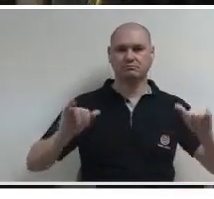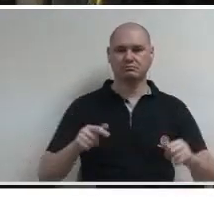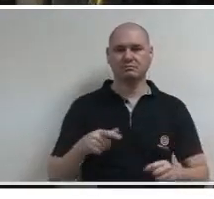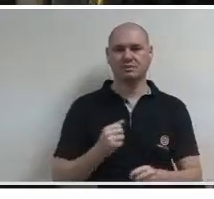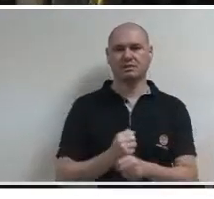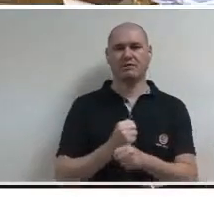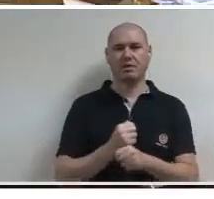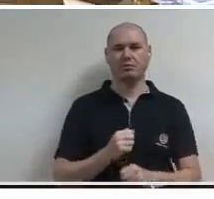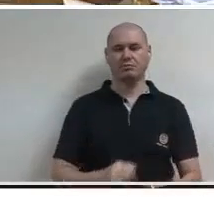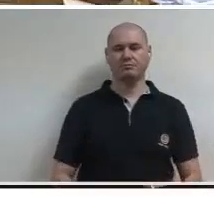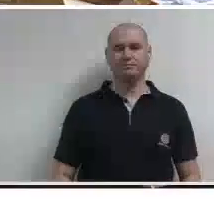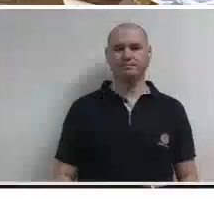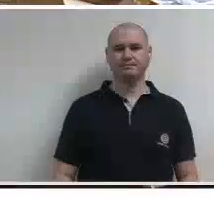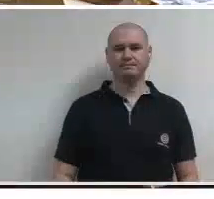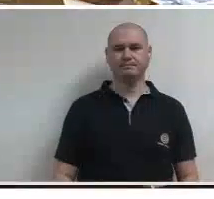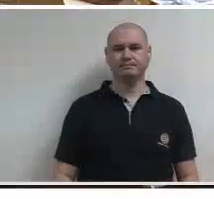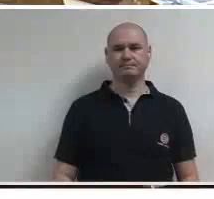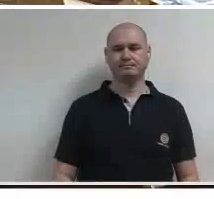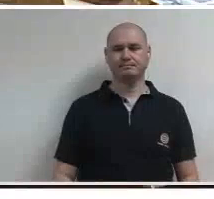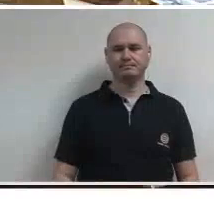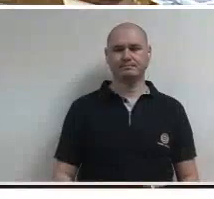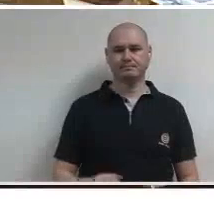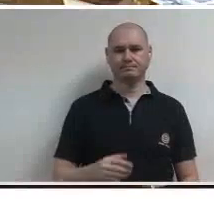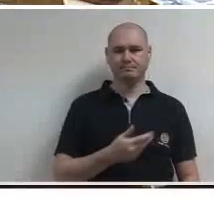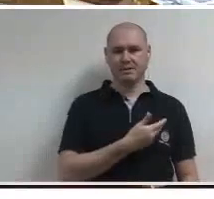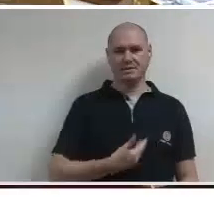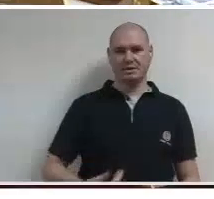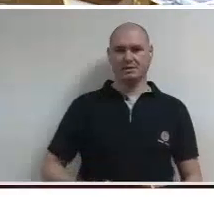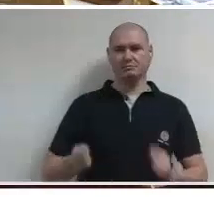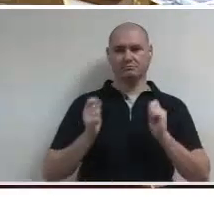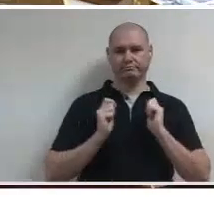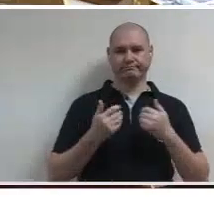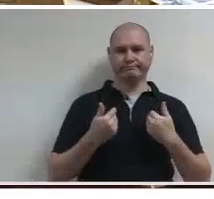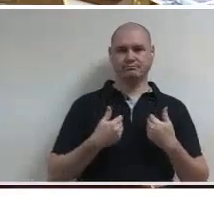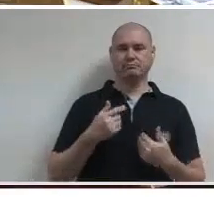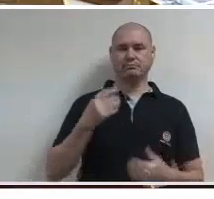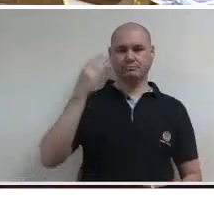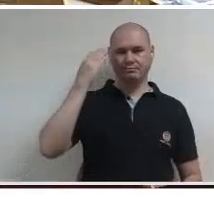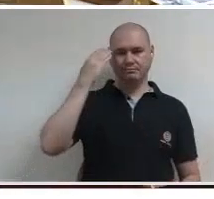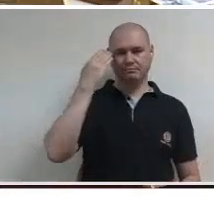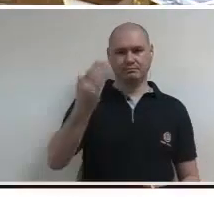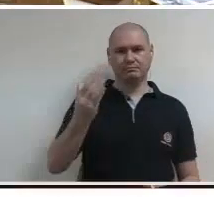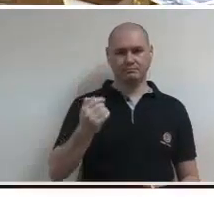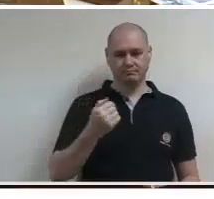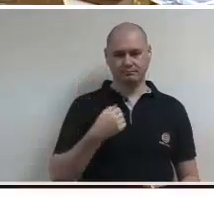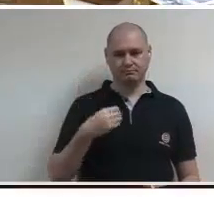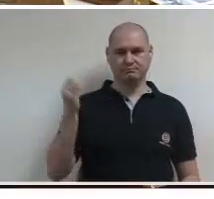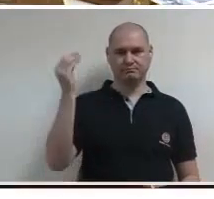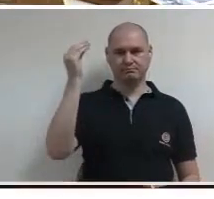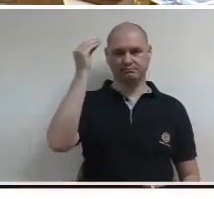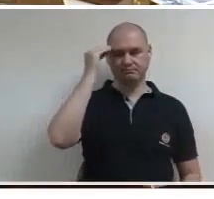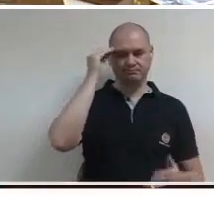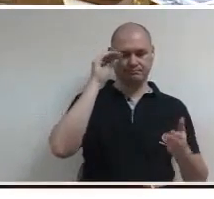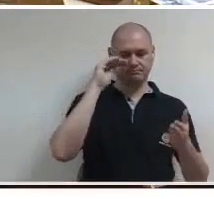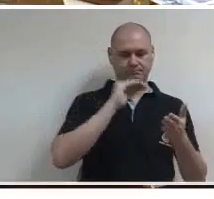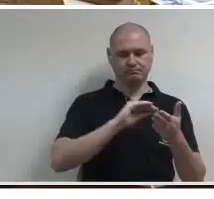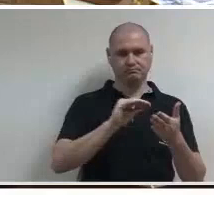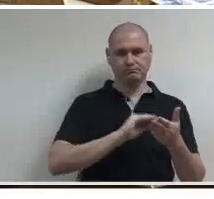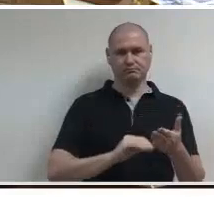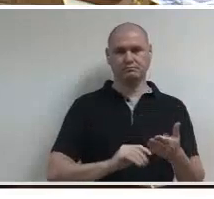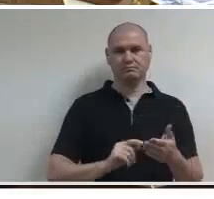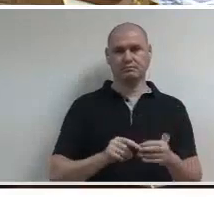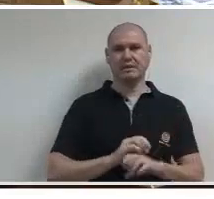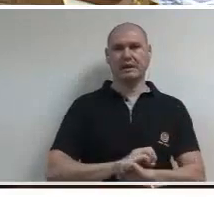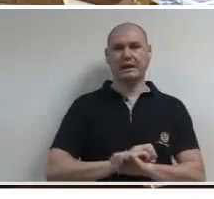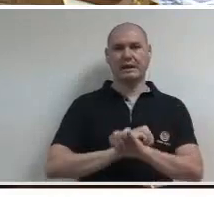po porcentaje de cojones de Guajaña ya en Guajaca Jagua ya y